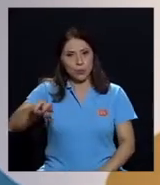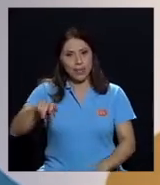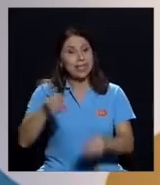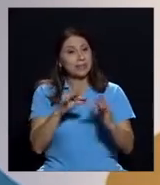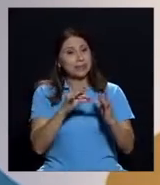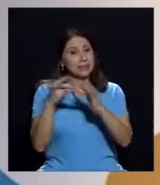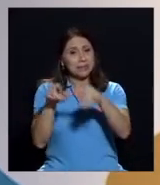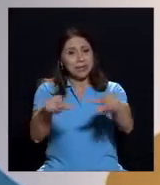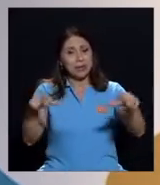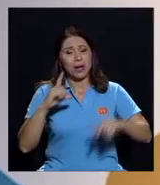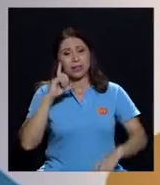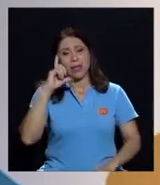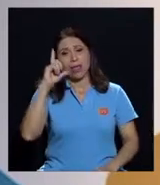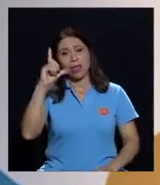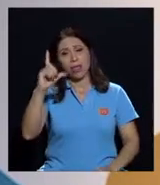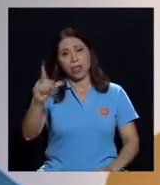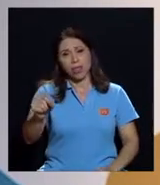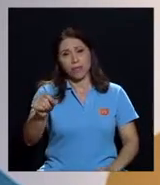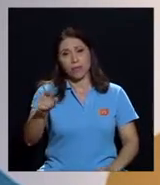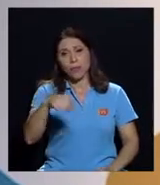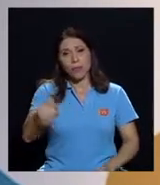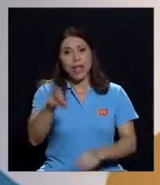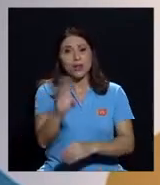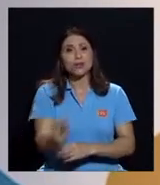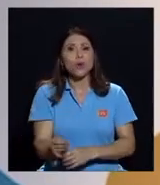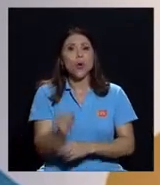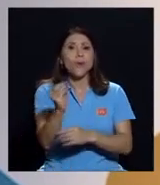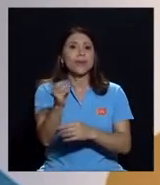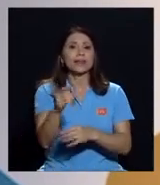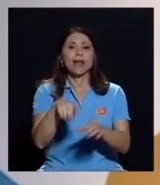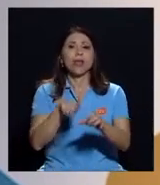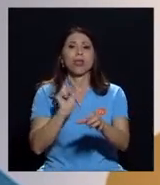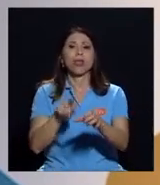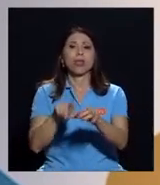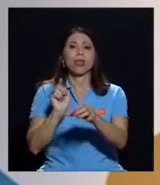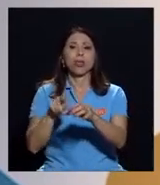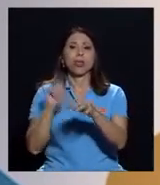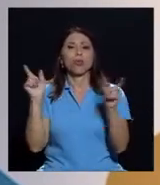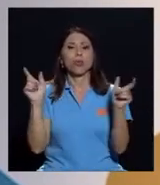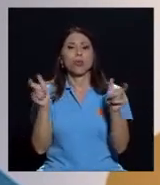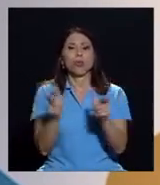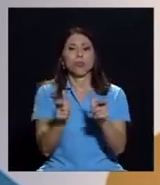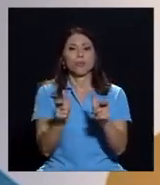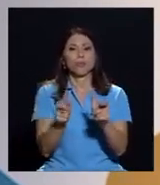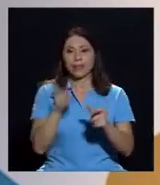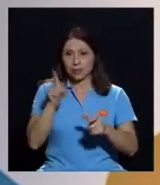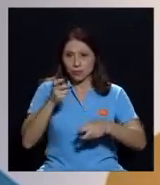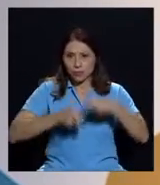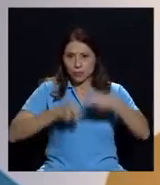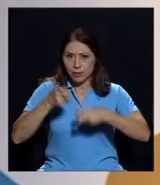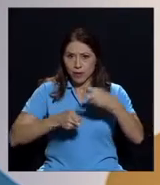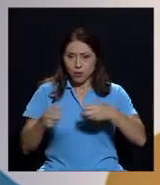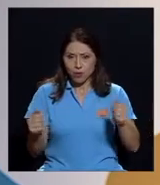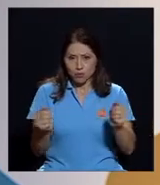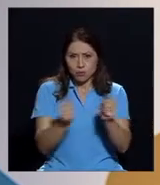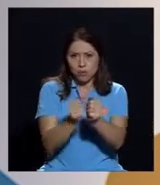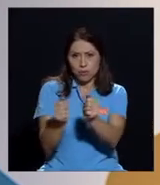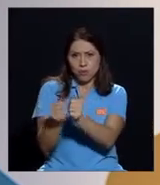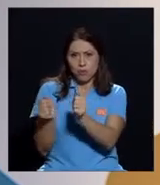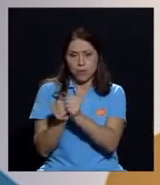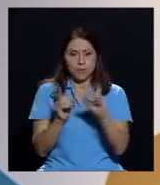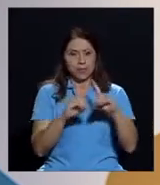uno de los cuellos de botella para que los jóvenes permanezcan y ahí hay que hacer un trabajo conjunto desde el departamento de equidad